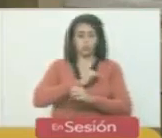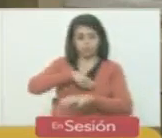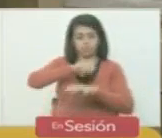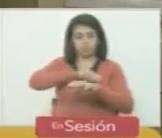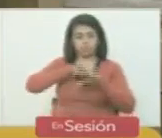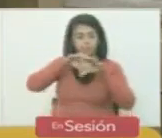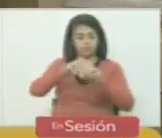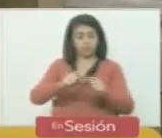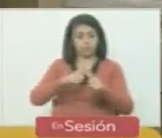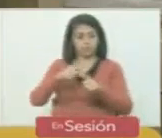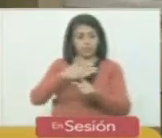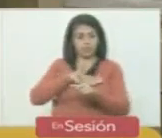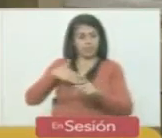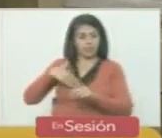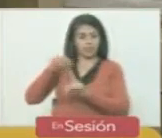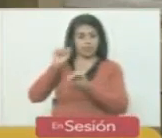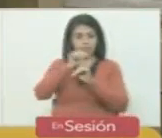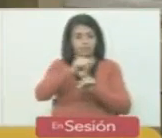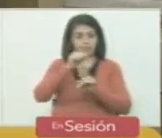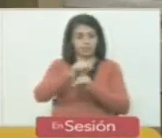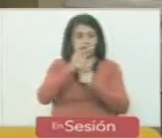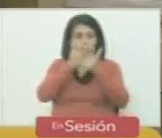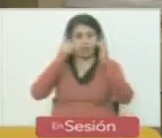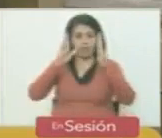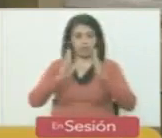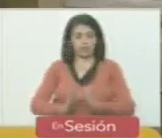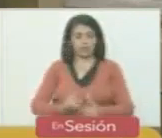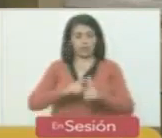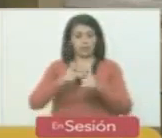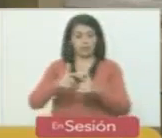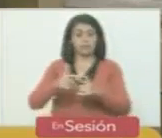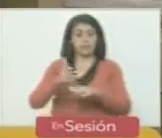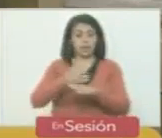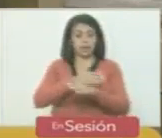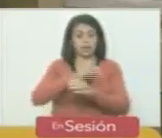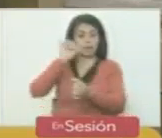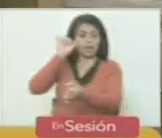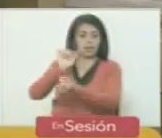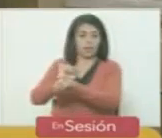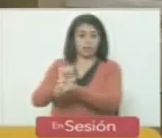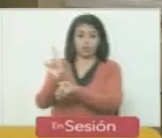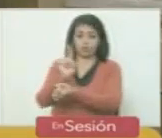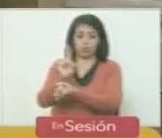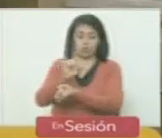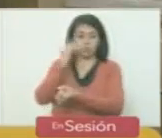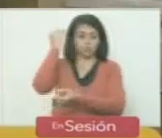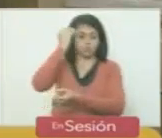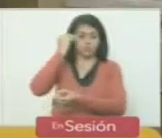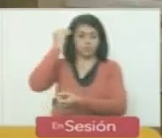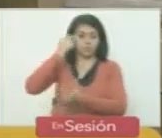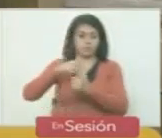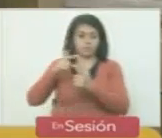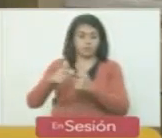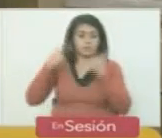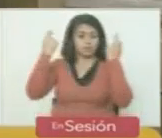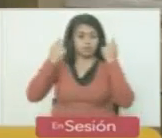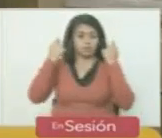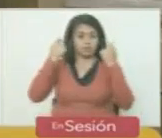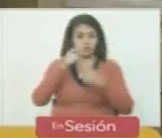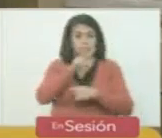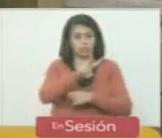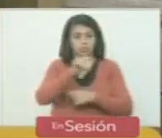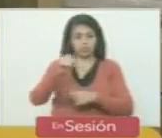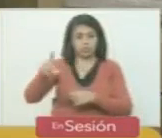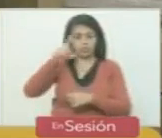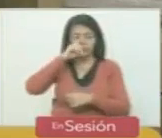tiempos viendo luchar por su libertad antes que ser esclavos, considerando que al celebrarse los